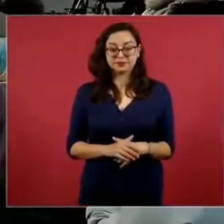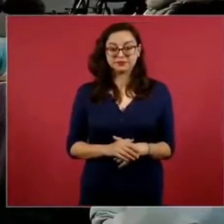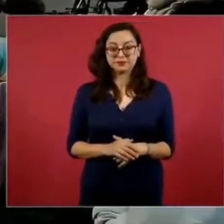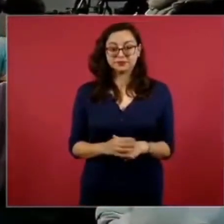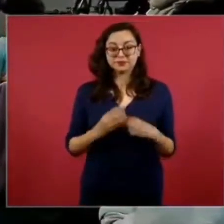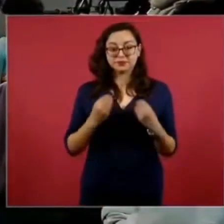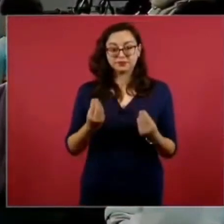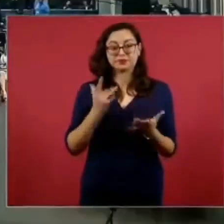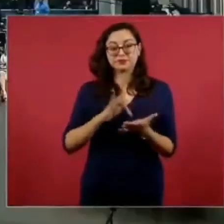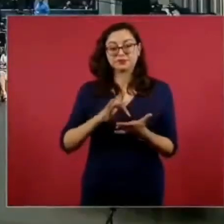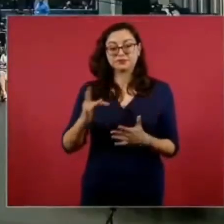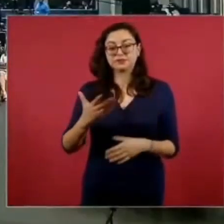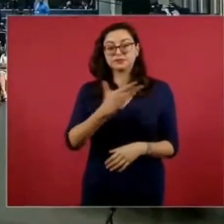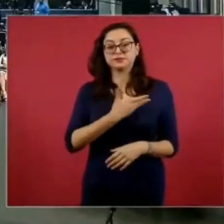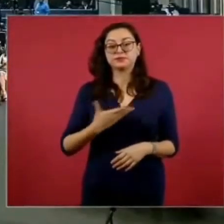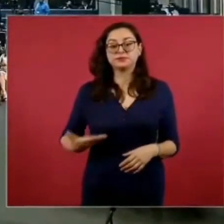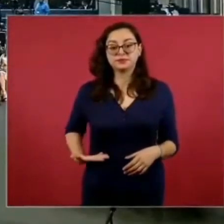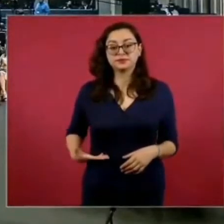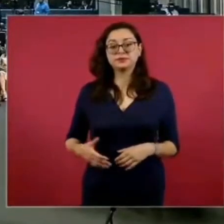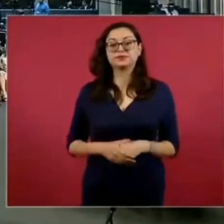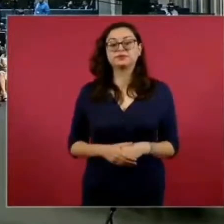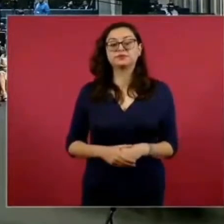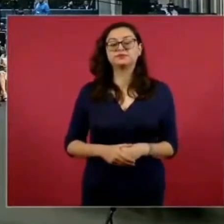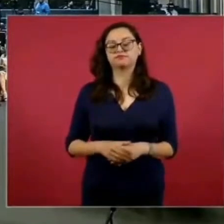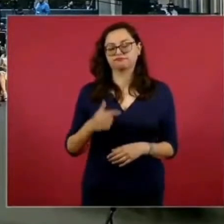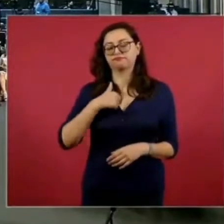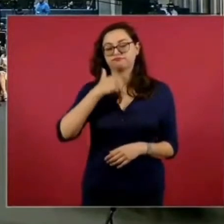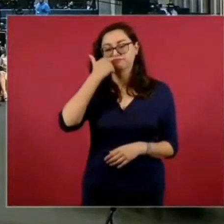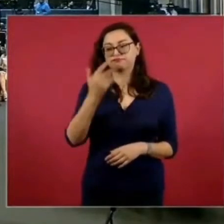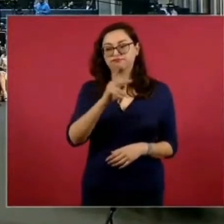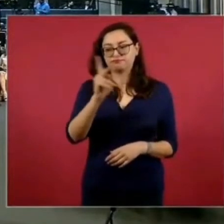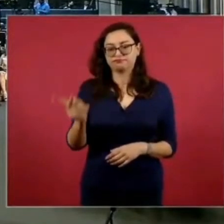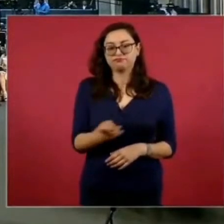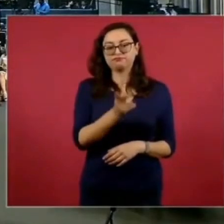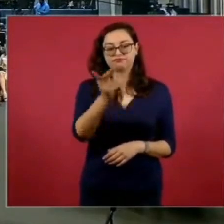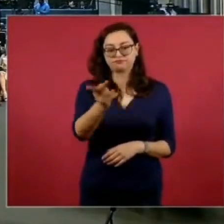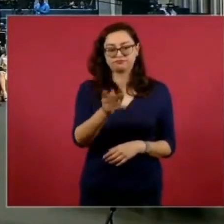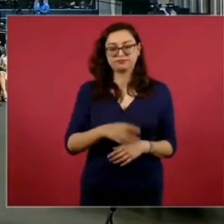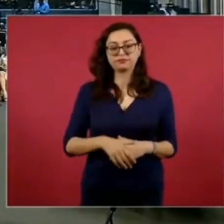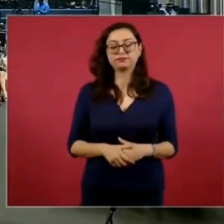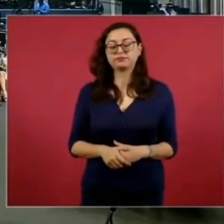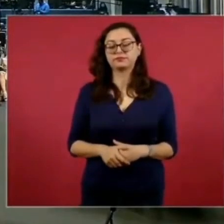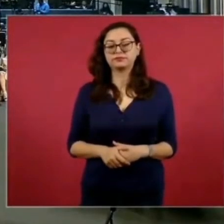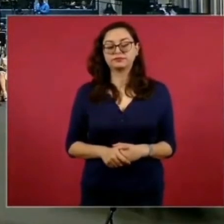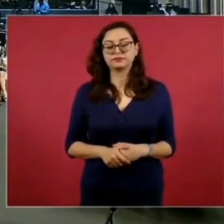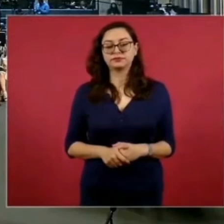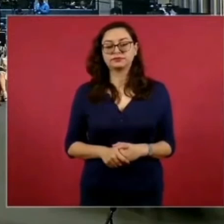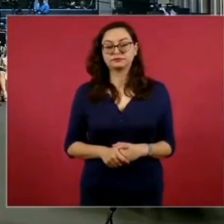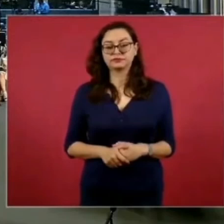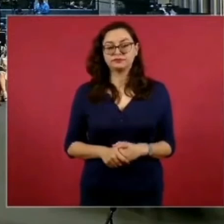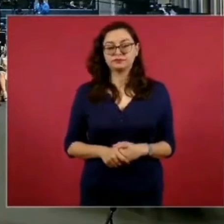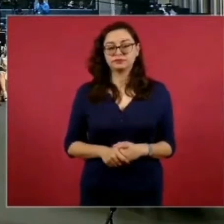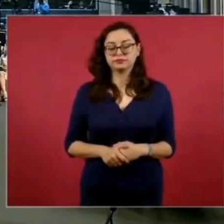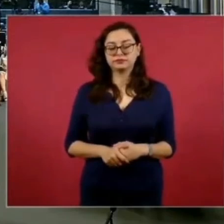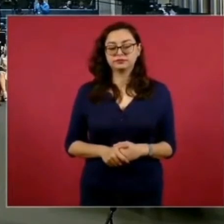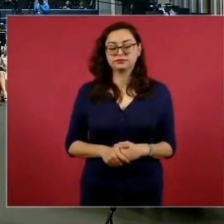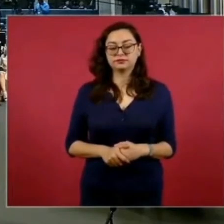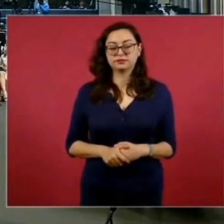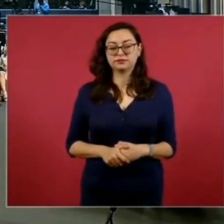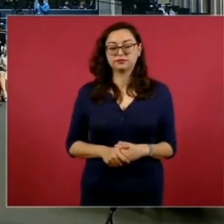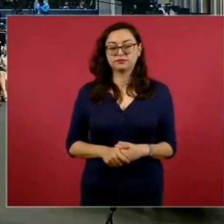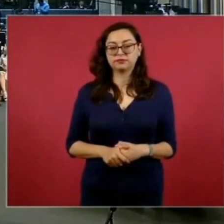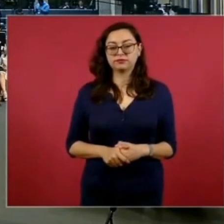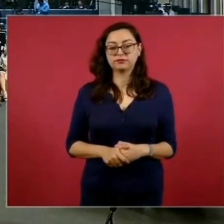Muchas gracias presidente por la oportunidad de preguntar quisiera eh pedirle su opinión acerca de que un Jurado